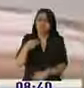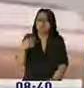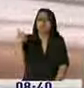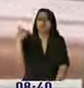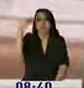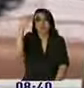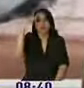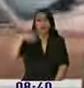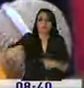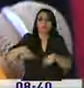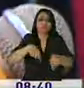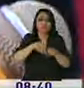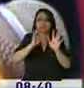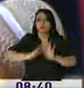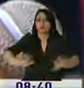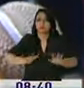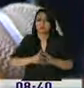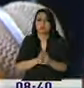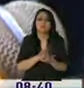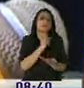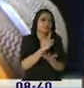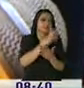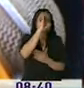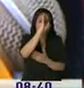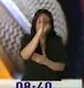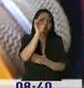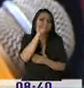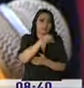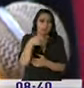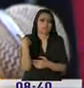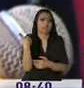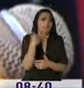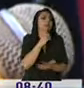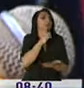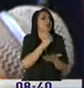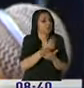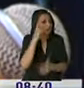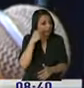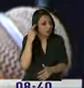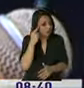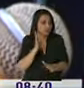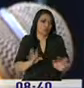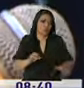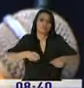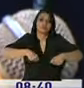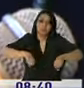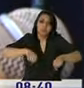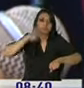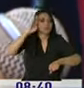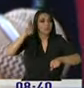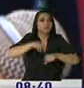policiales. Claro que los policías dan rondas aquí y la policía siempre da, eso no se puede uno quejar,